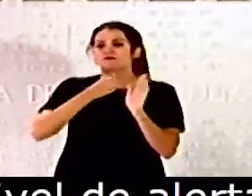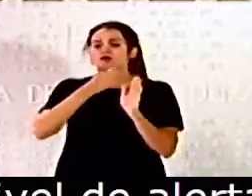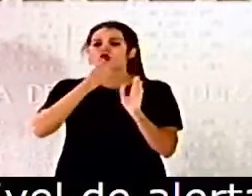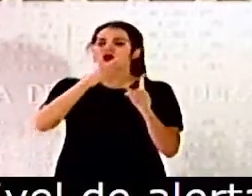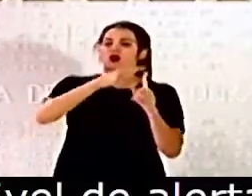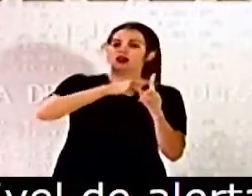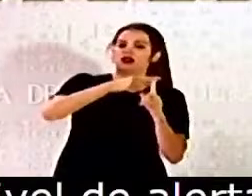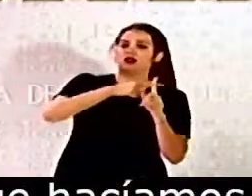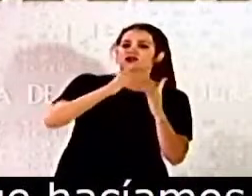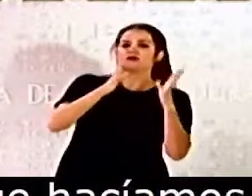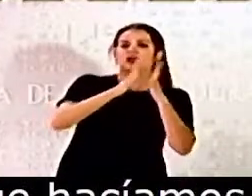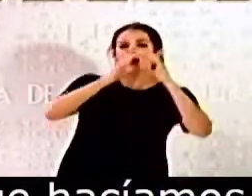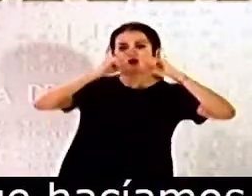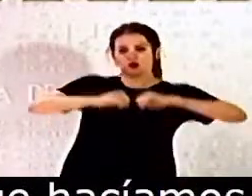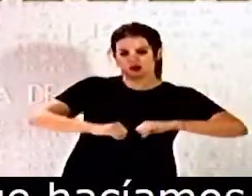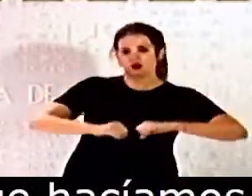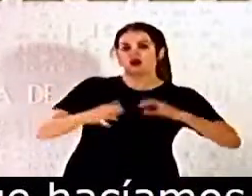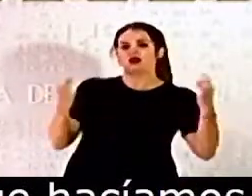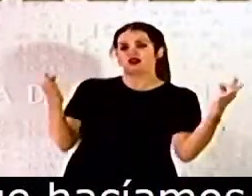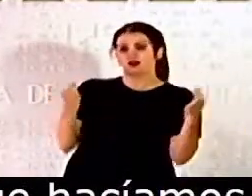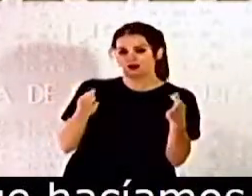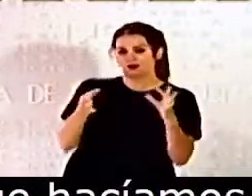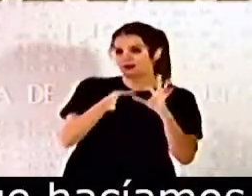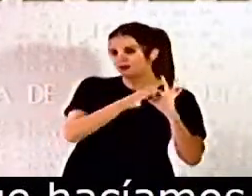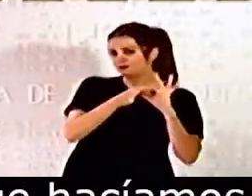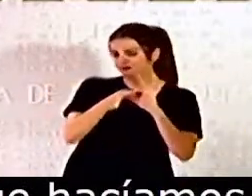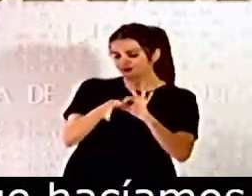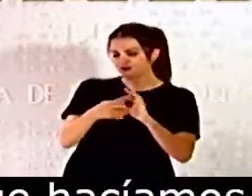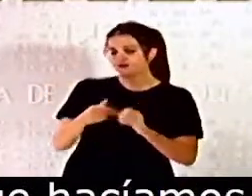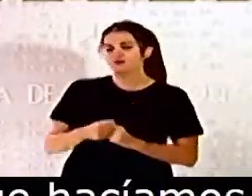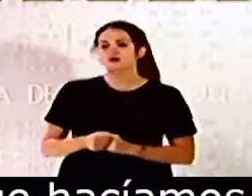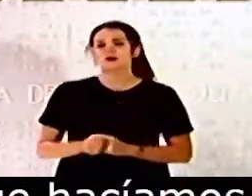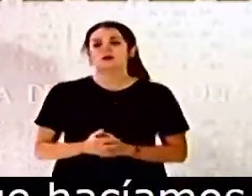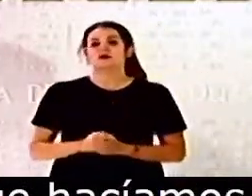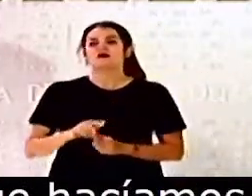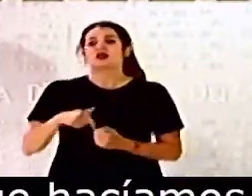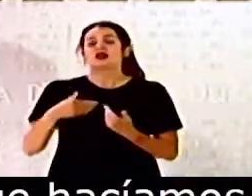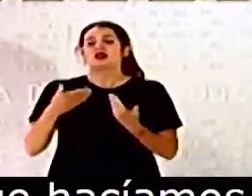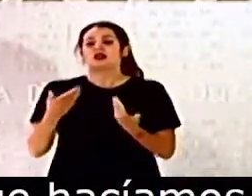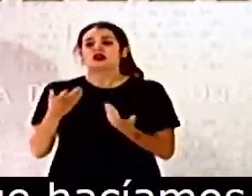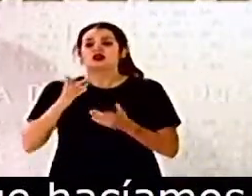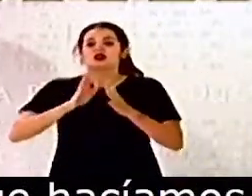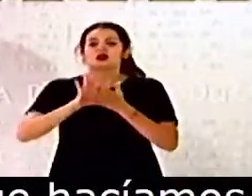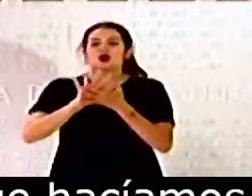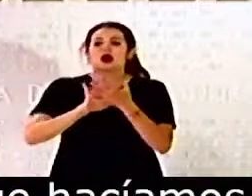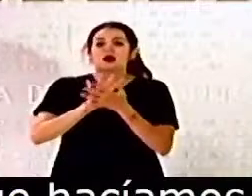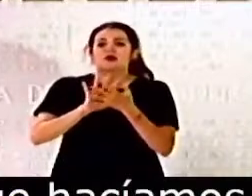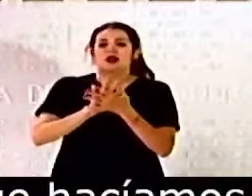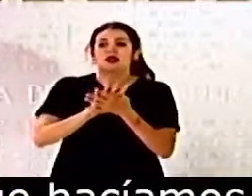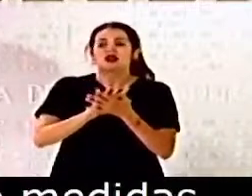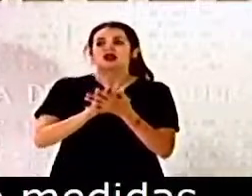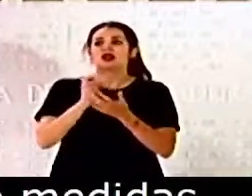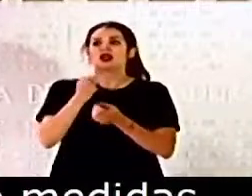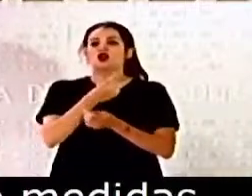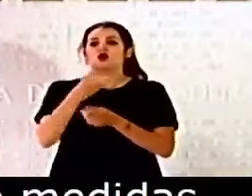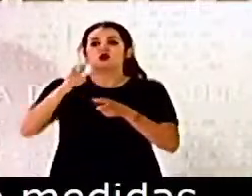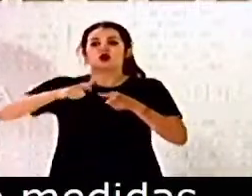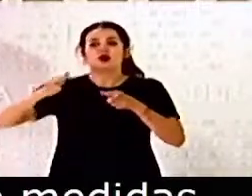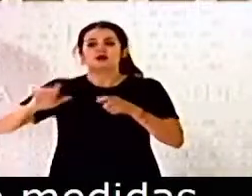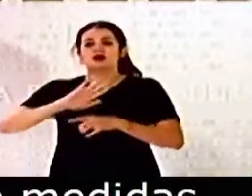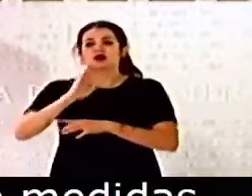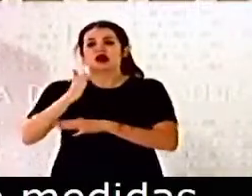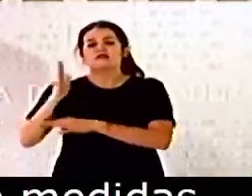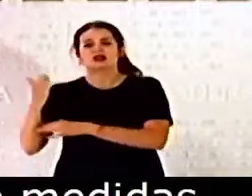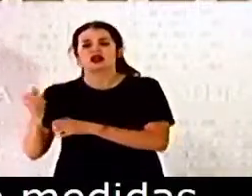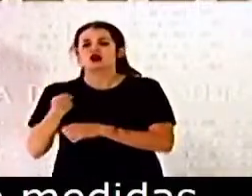alerta, ¿no? Debo decirles que la incidencia que daremos hoy, la incidencia acumulada que daremos hoy es de